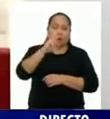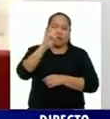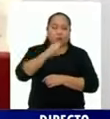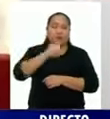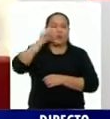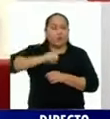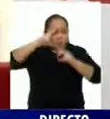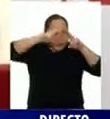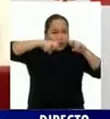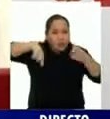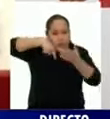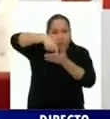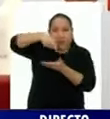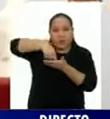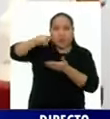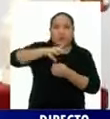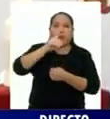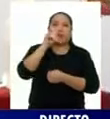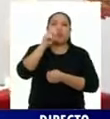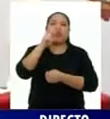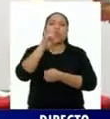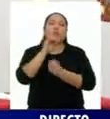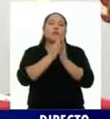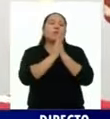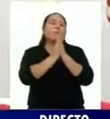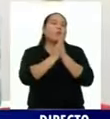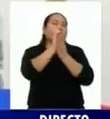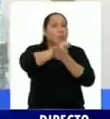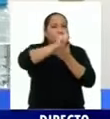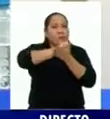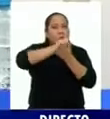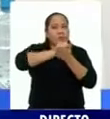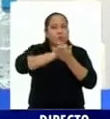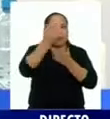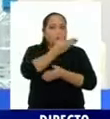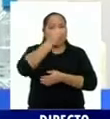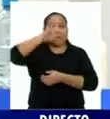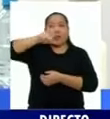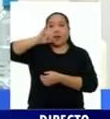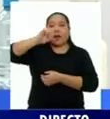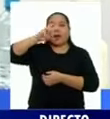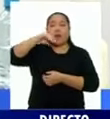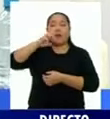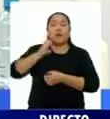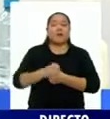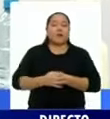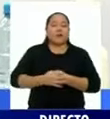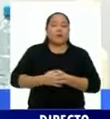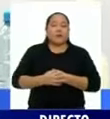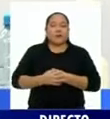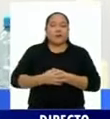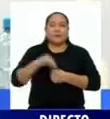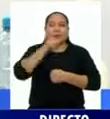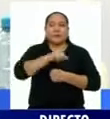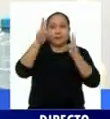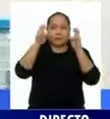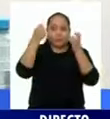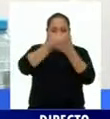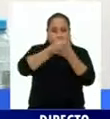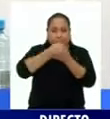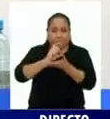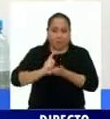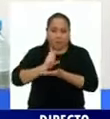enviártelo oportunamente. Doris, por favor, toma nota de la pregunta de Jaime. Respecto al tema de los